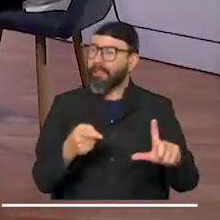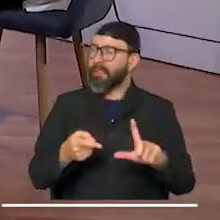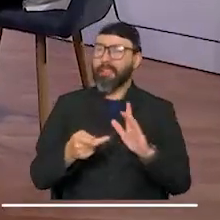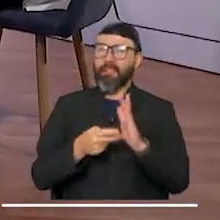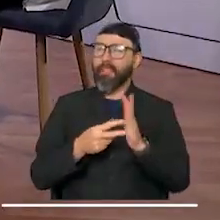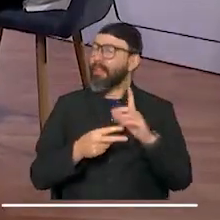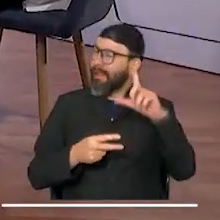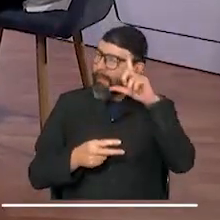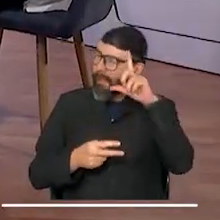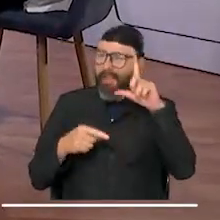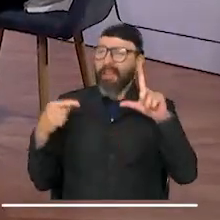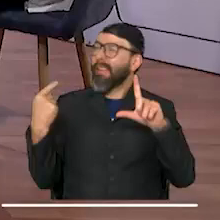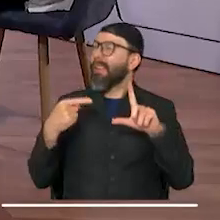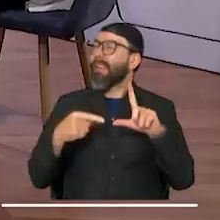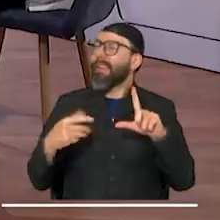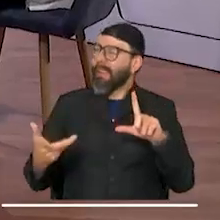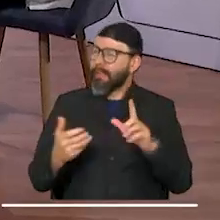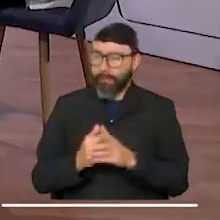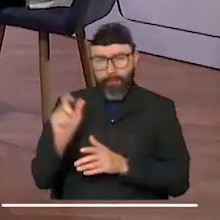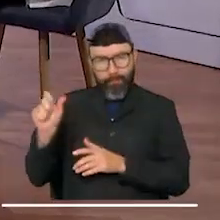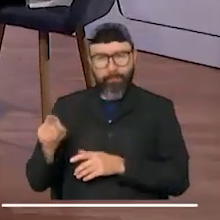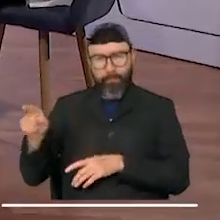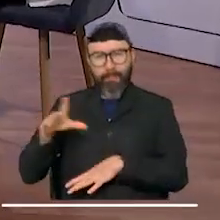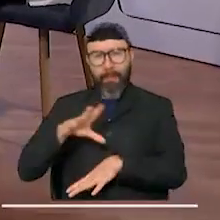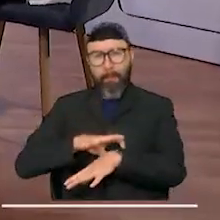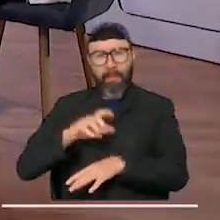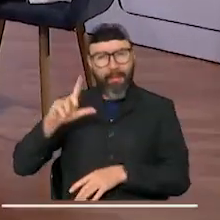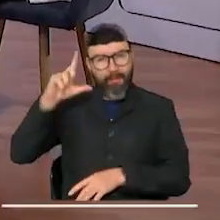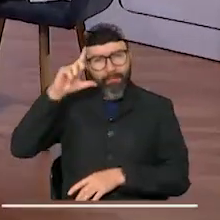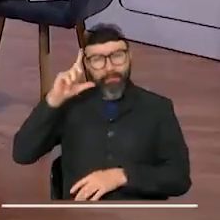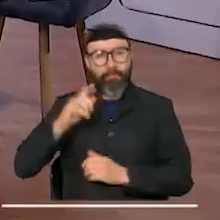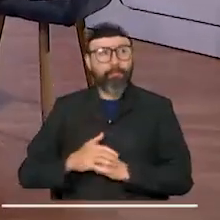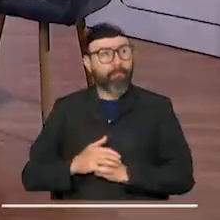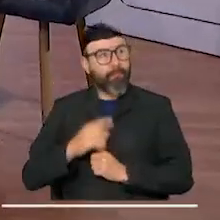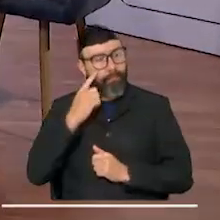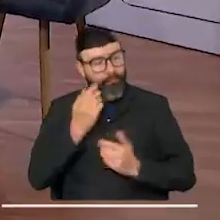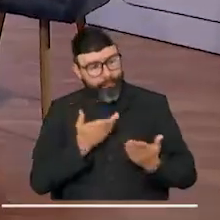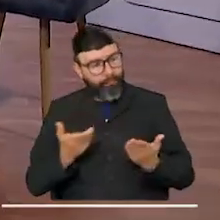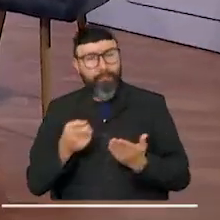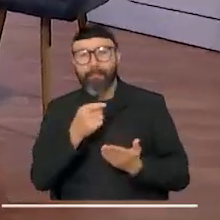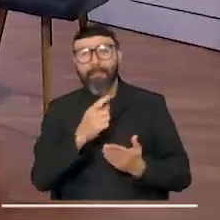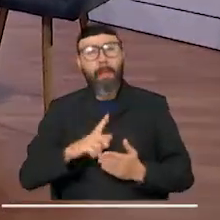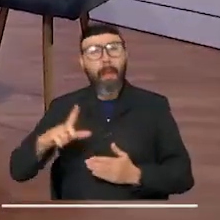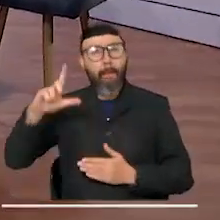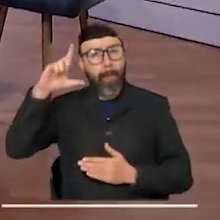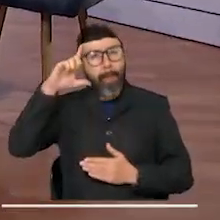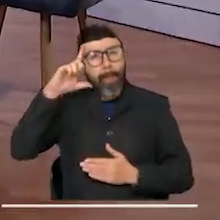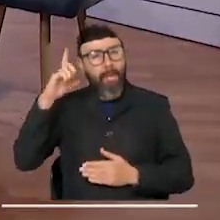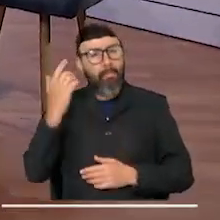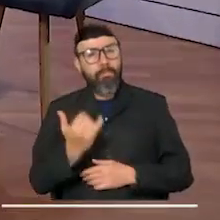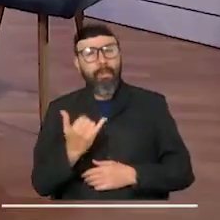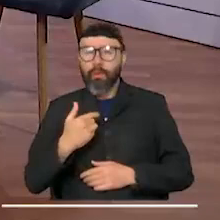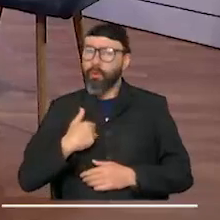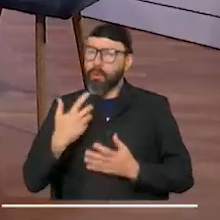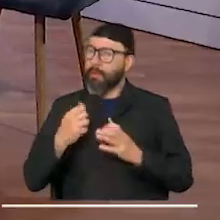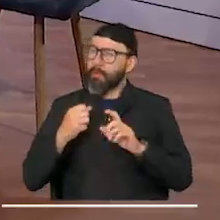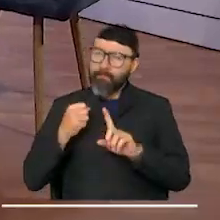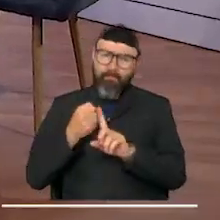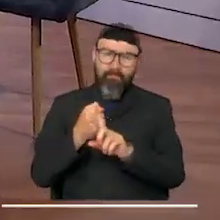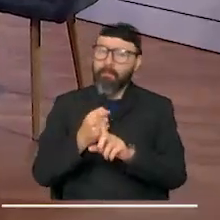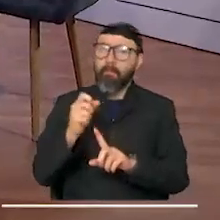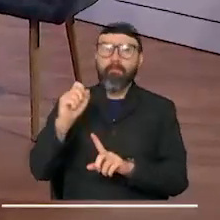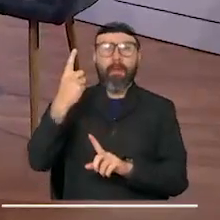vagina La ginecóloga vamos con la vagina bueno quiero hacer énfasis primero